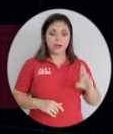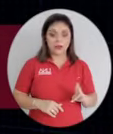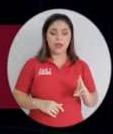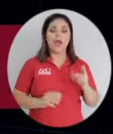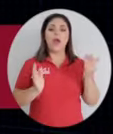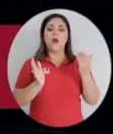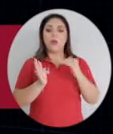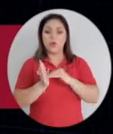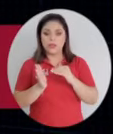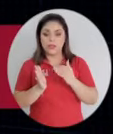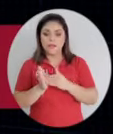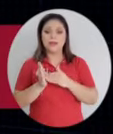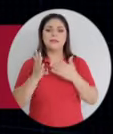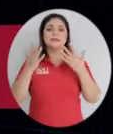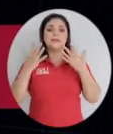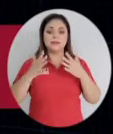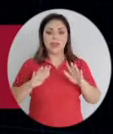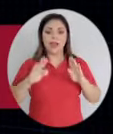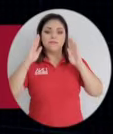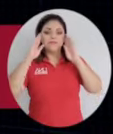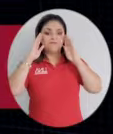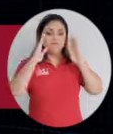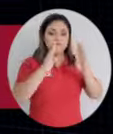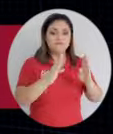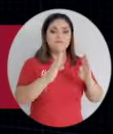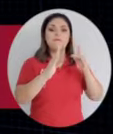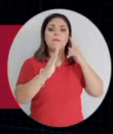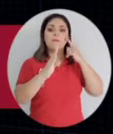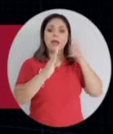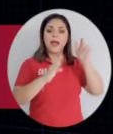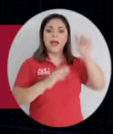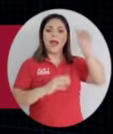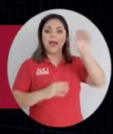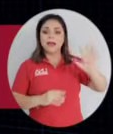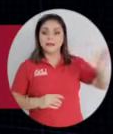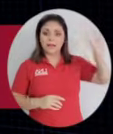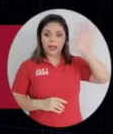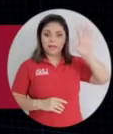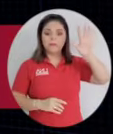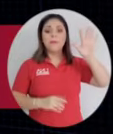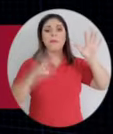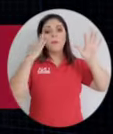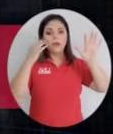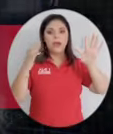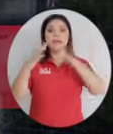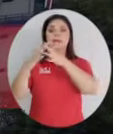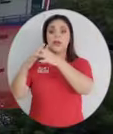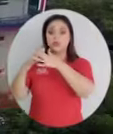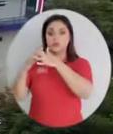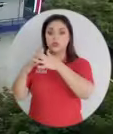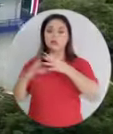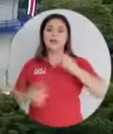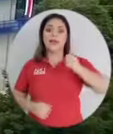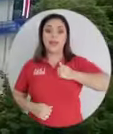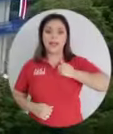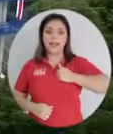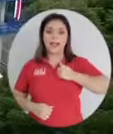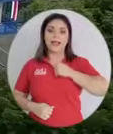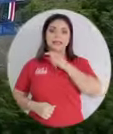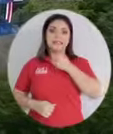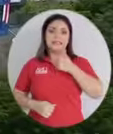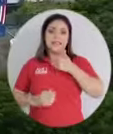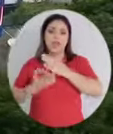ojos, lo hablábamos con la Cámara de Turismo hace unas semanas, a Asia, porque de ahí Estados Unidos, incluso Canadá,